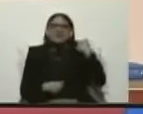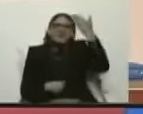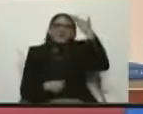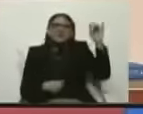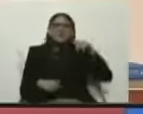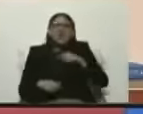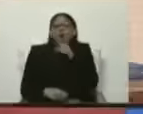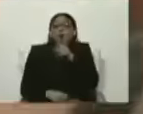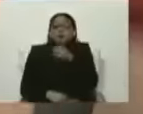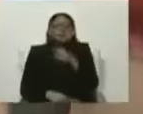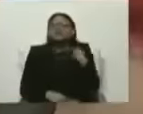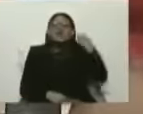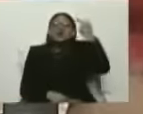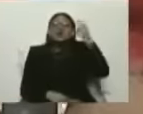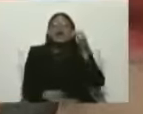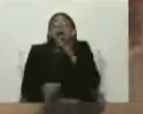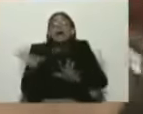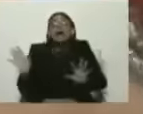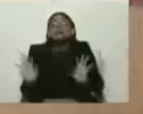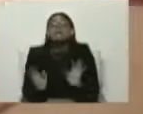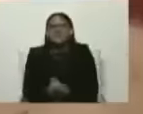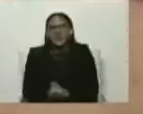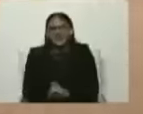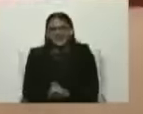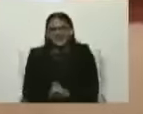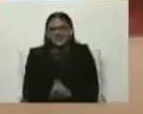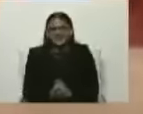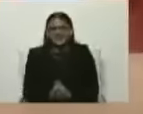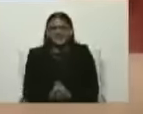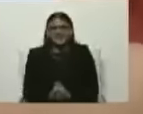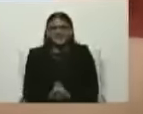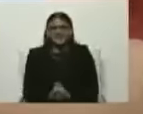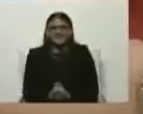prensa y no me acordaba. Y me puse esta franela.